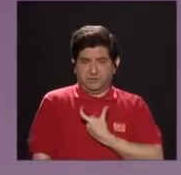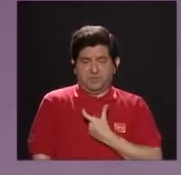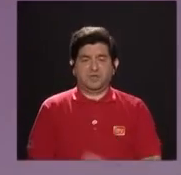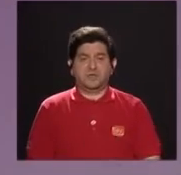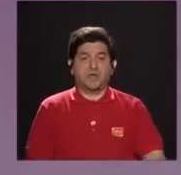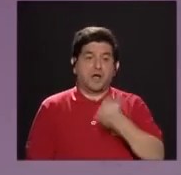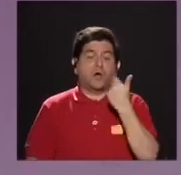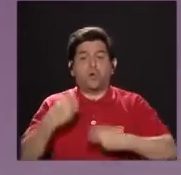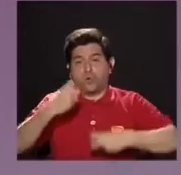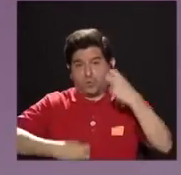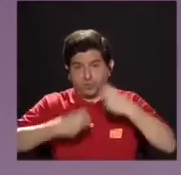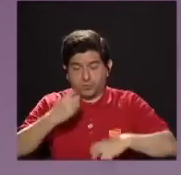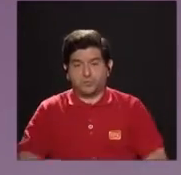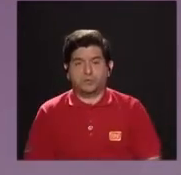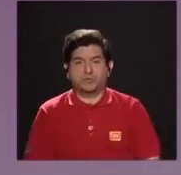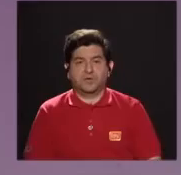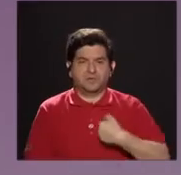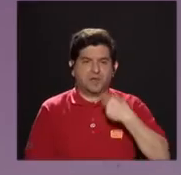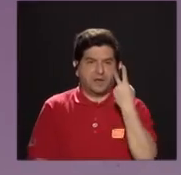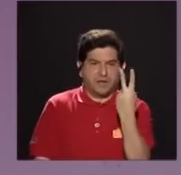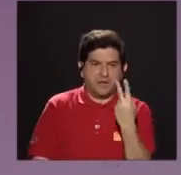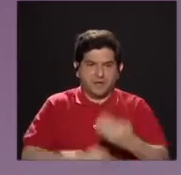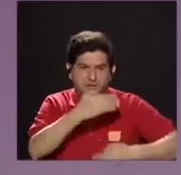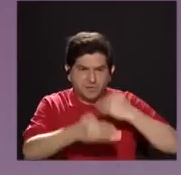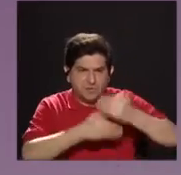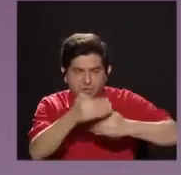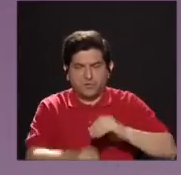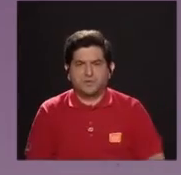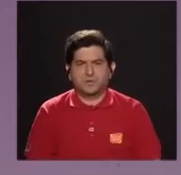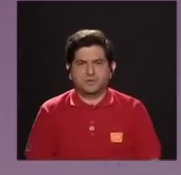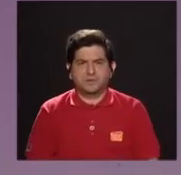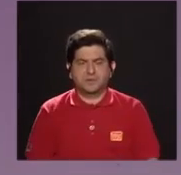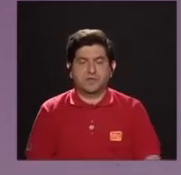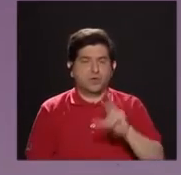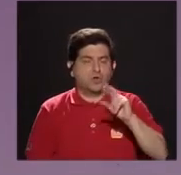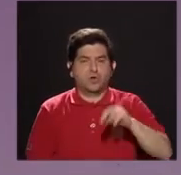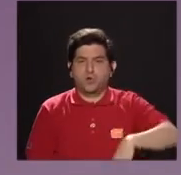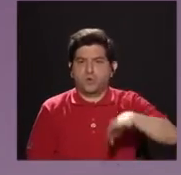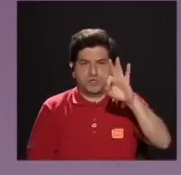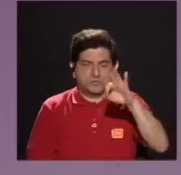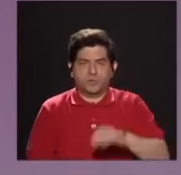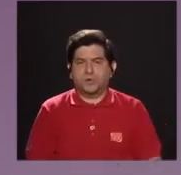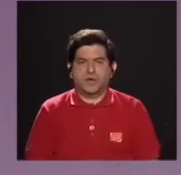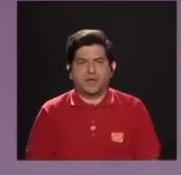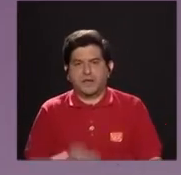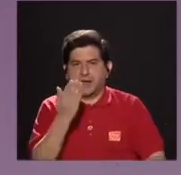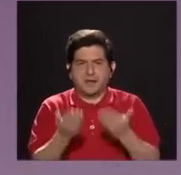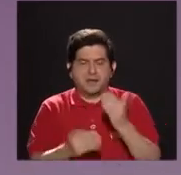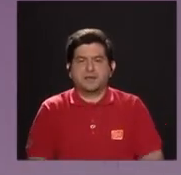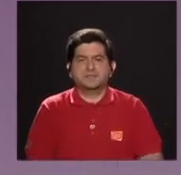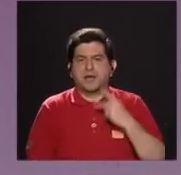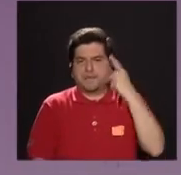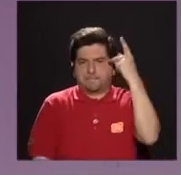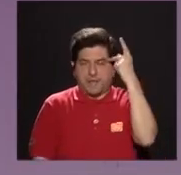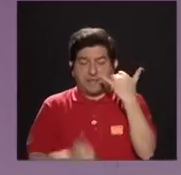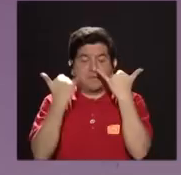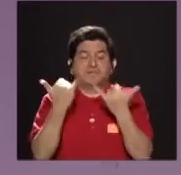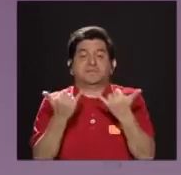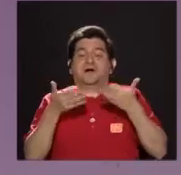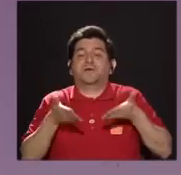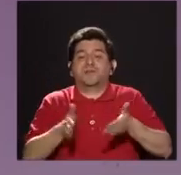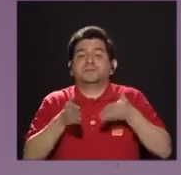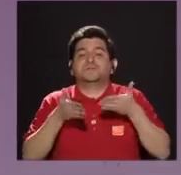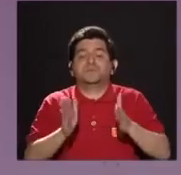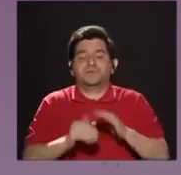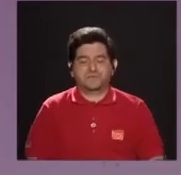problema agregado que vi en esta elección, que se dejaron de elegir padres para que se postularan hijos, por ejemplo, ¿verdad? Entonces